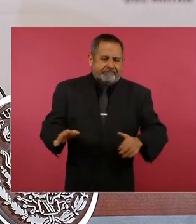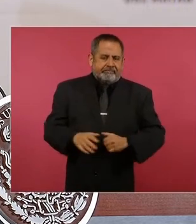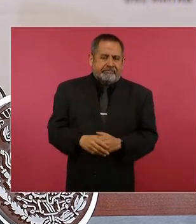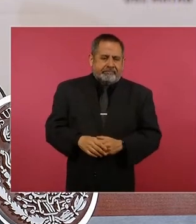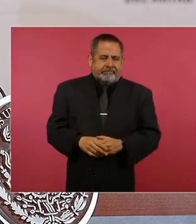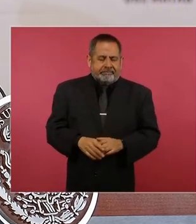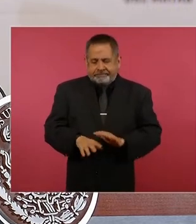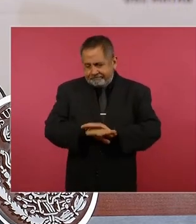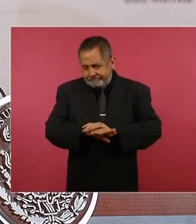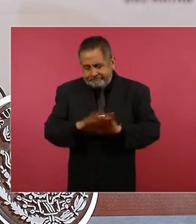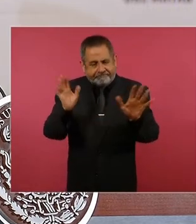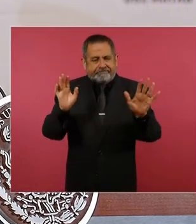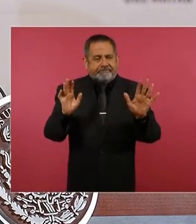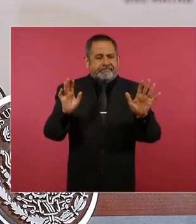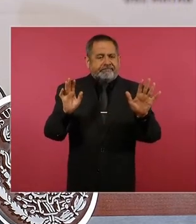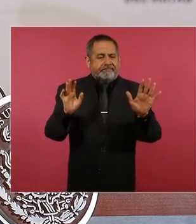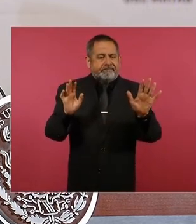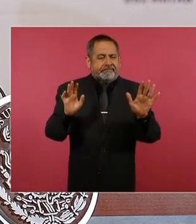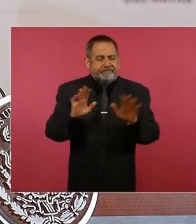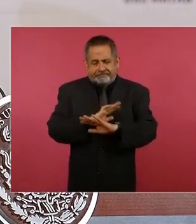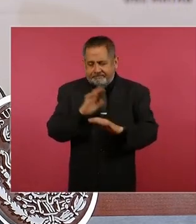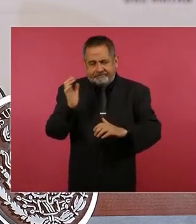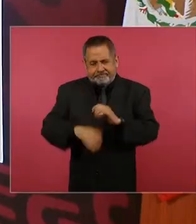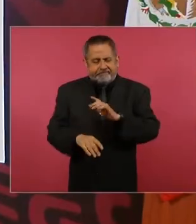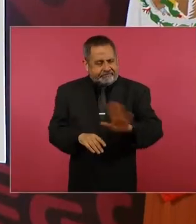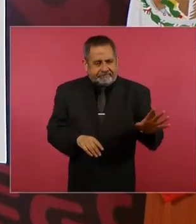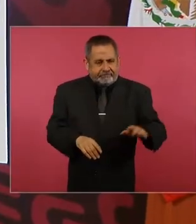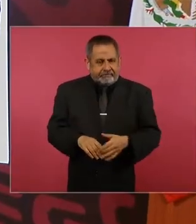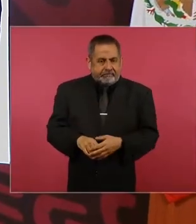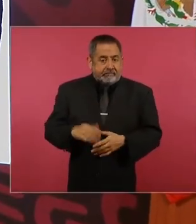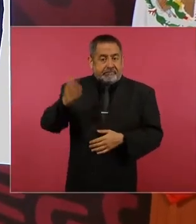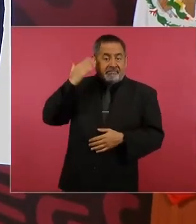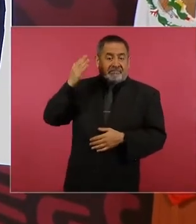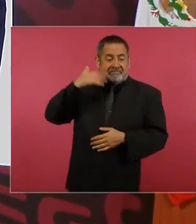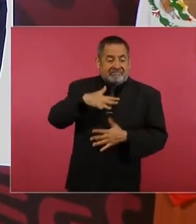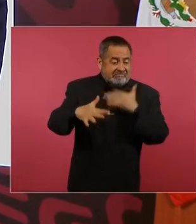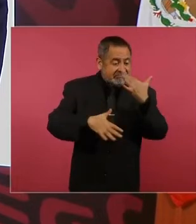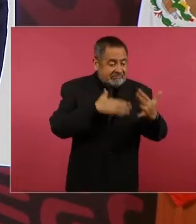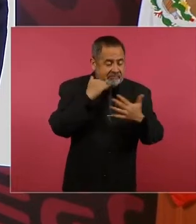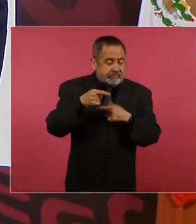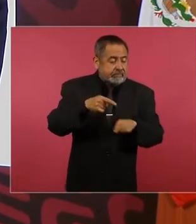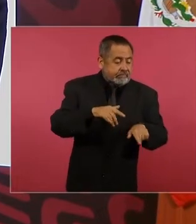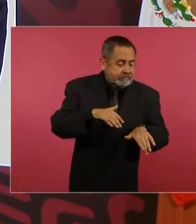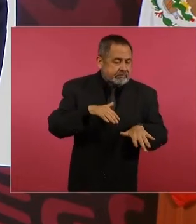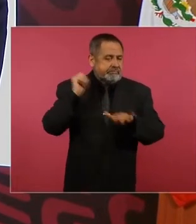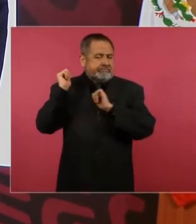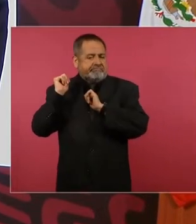Eso nos acababa,